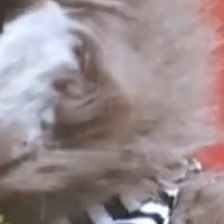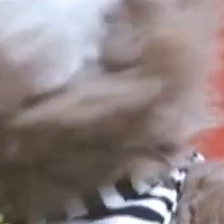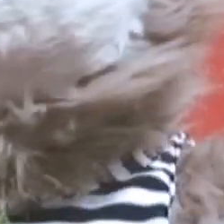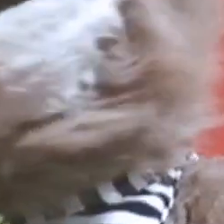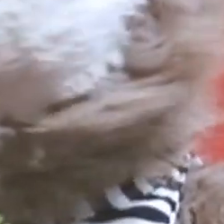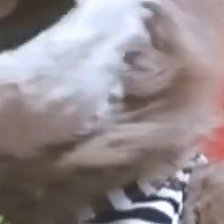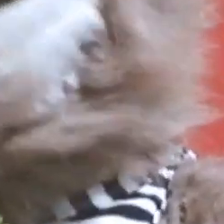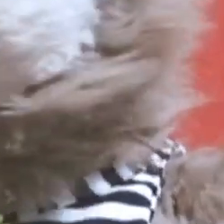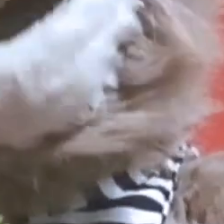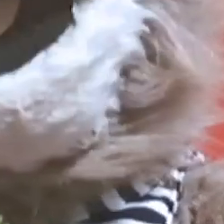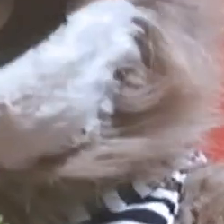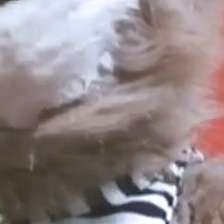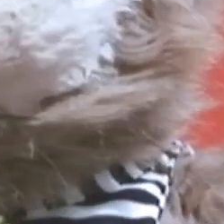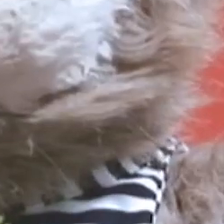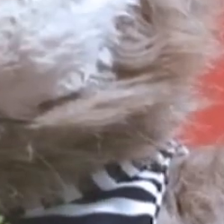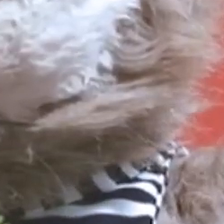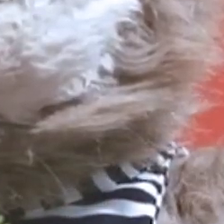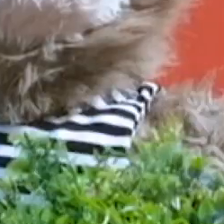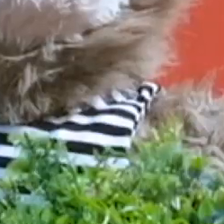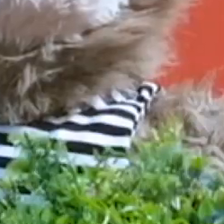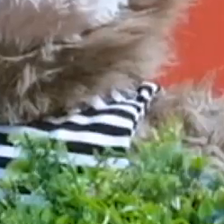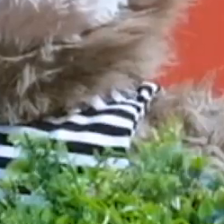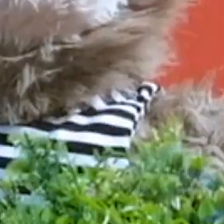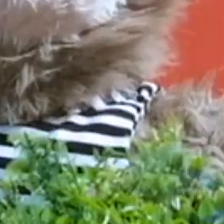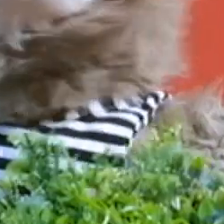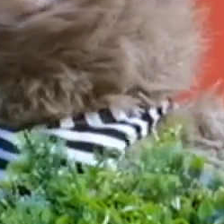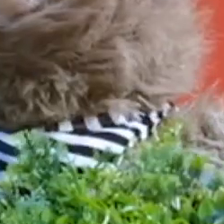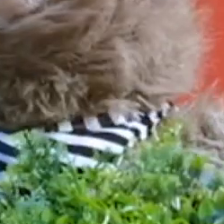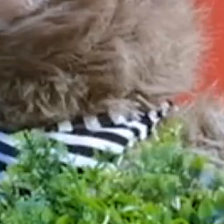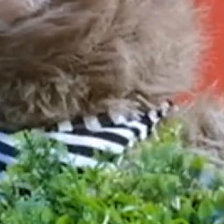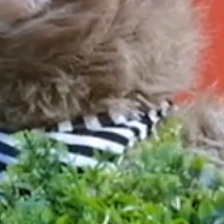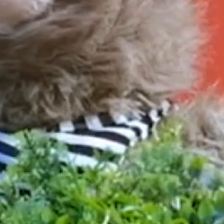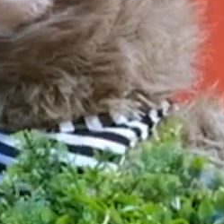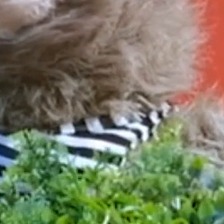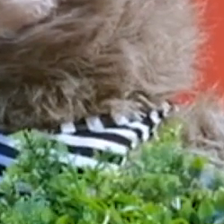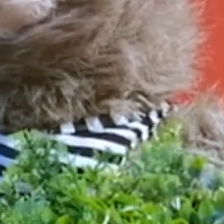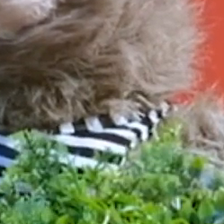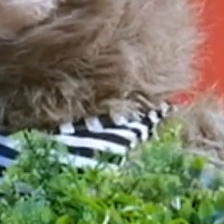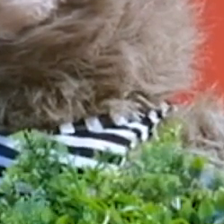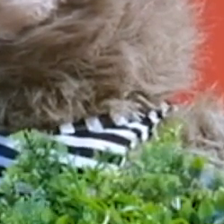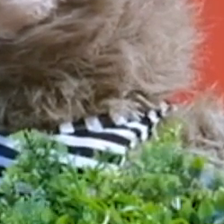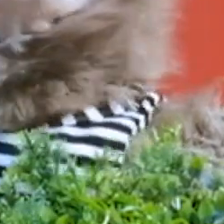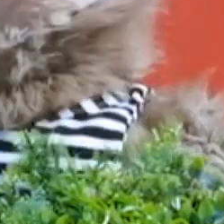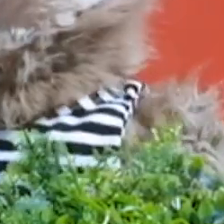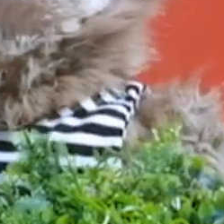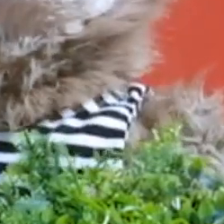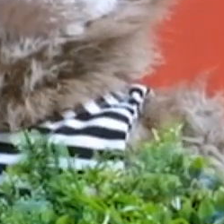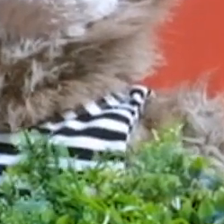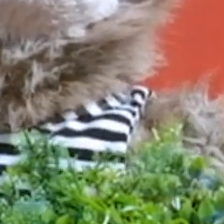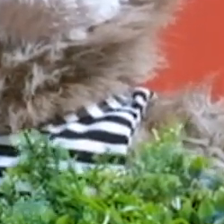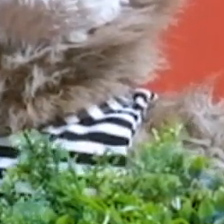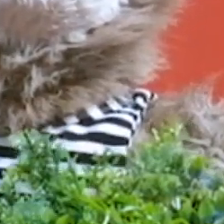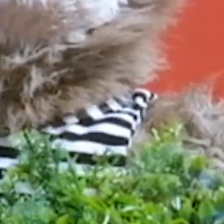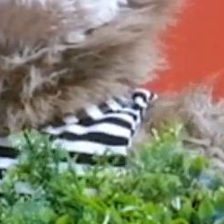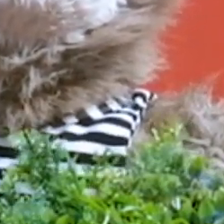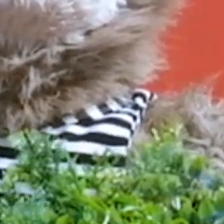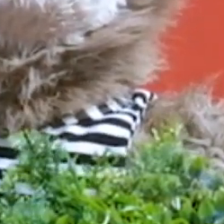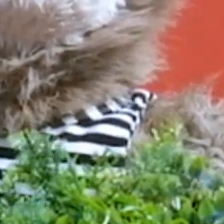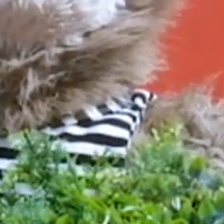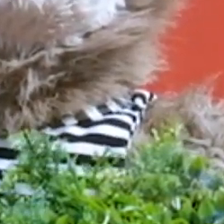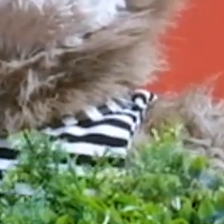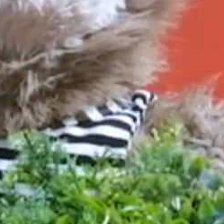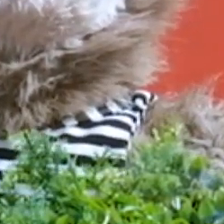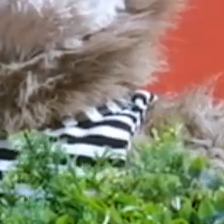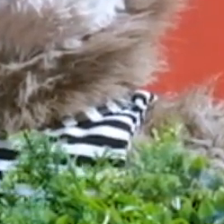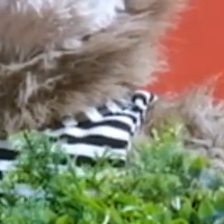que muchos desaparezcan. Los bosques también ofrecen protección de las cuencas